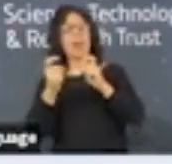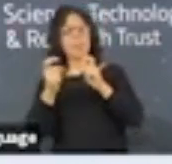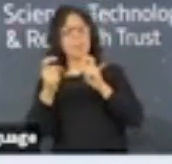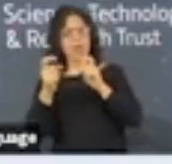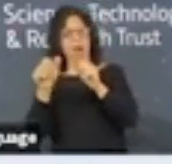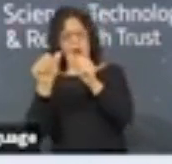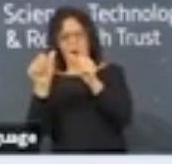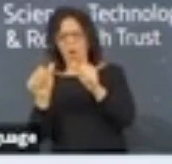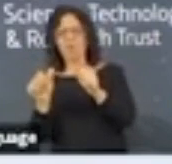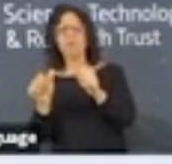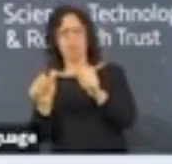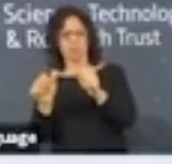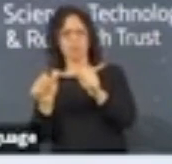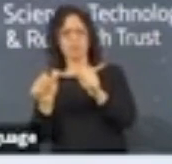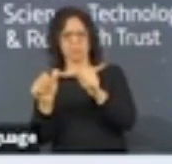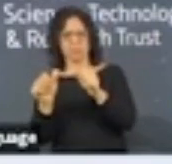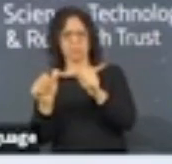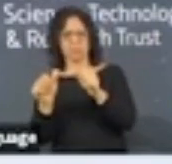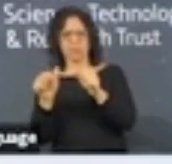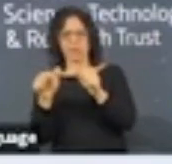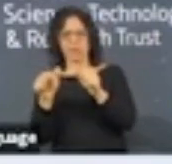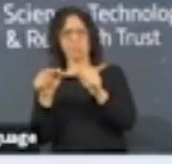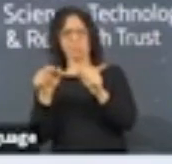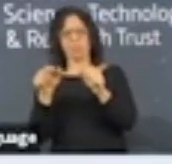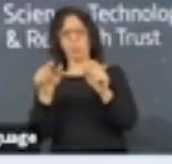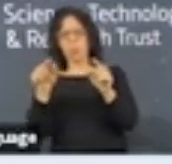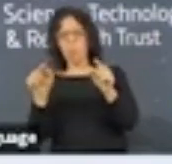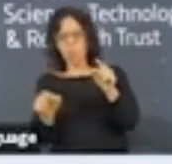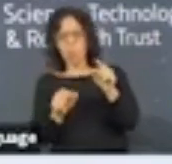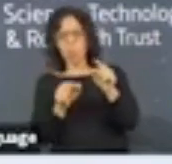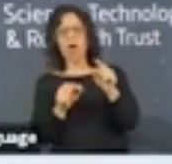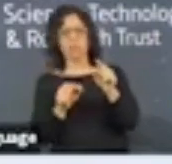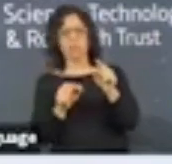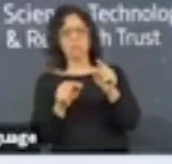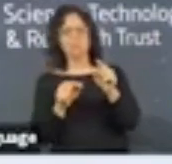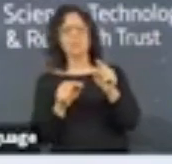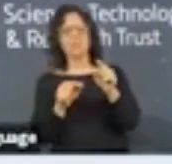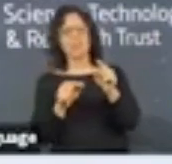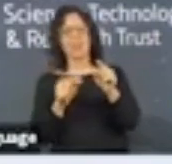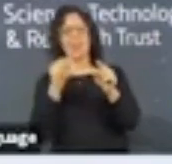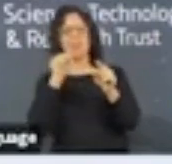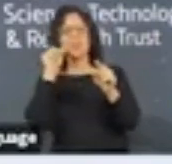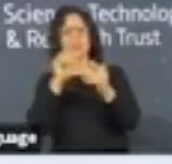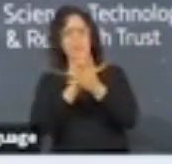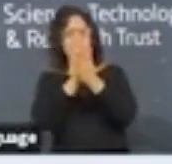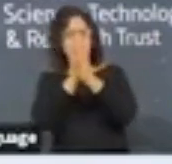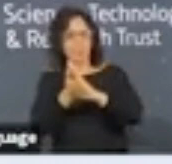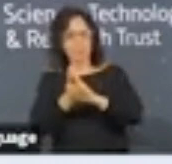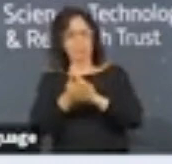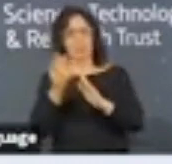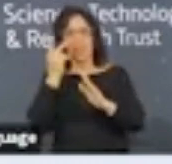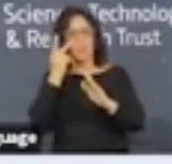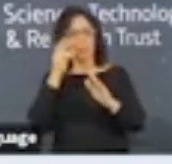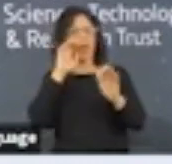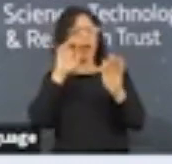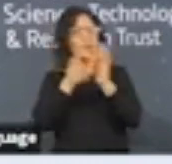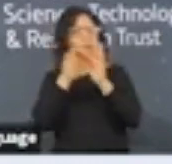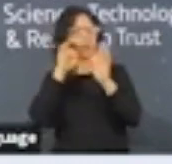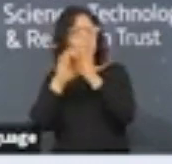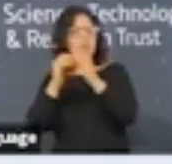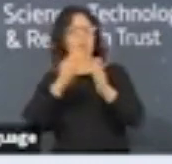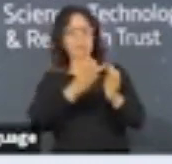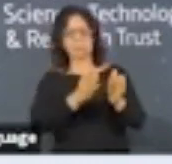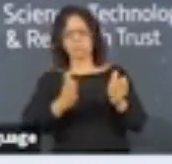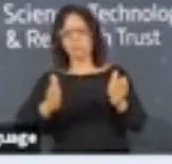se produce el mosquito adulto. Aquí vamos a ver una secuencia de fotos de cómo